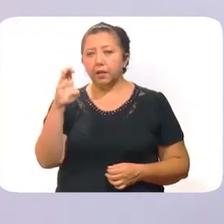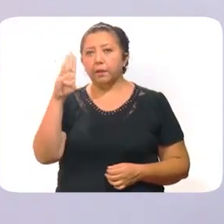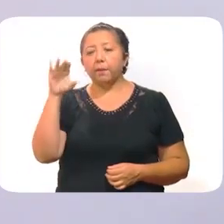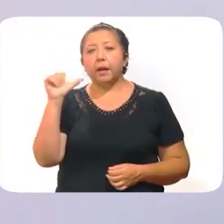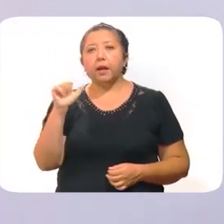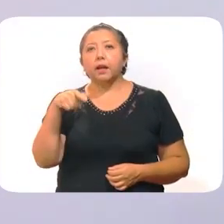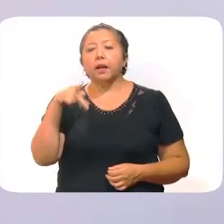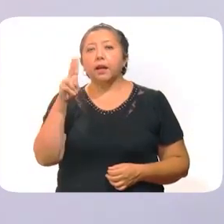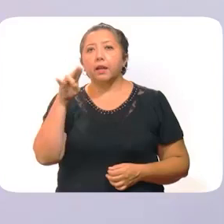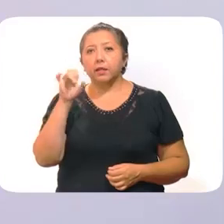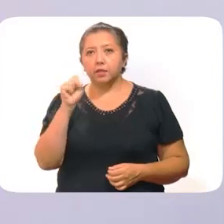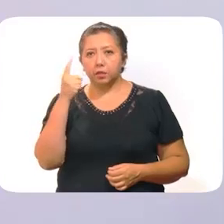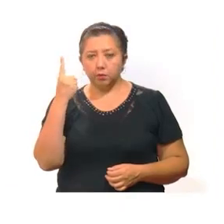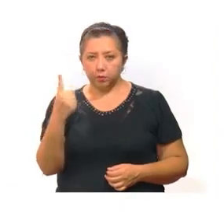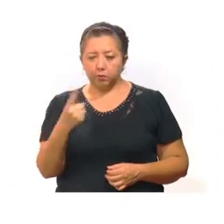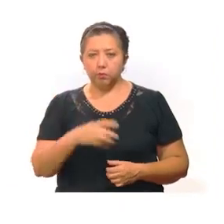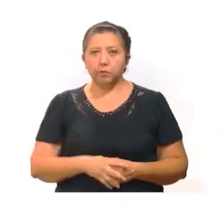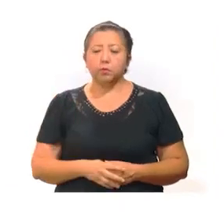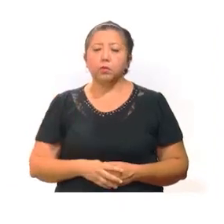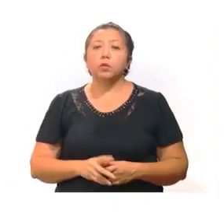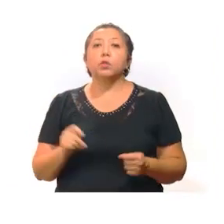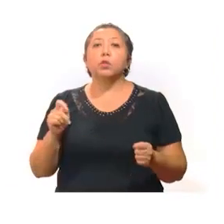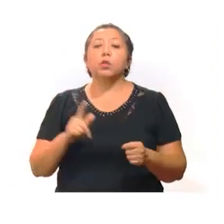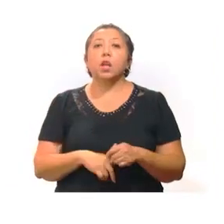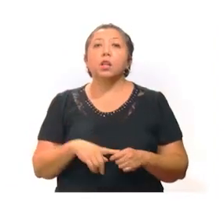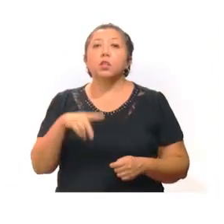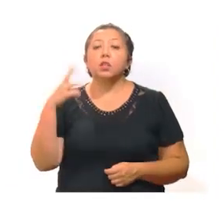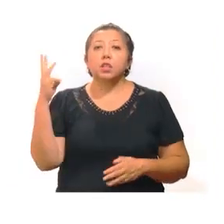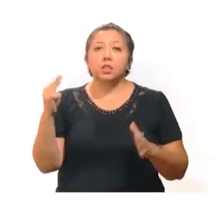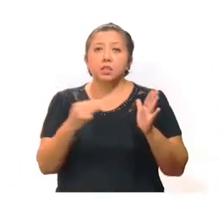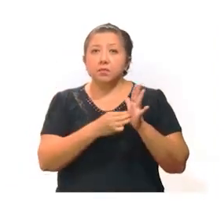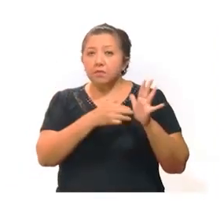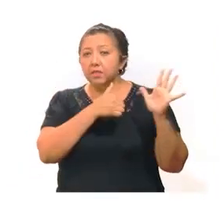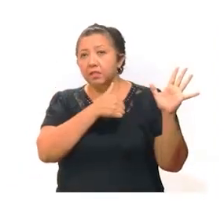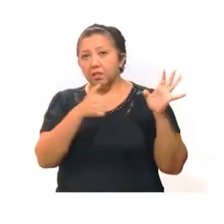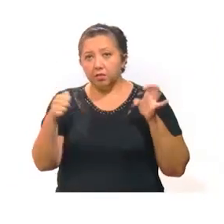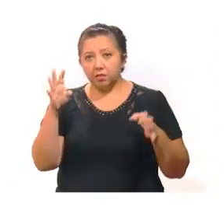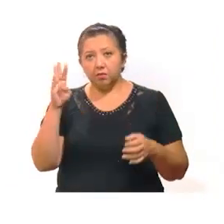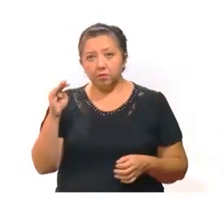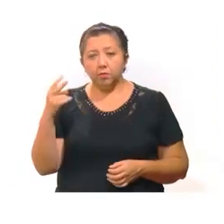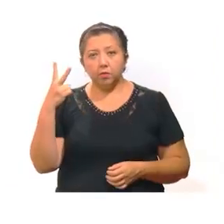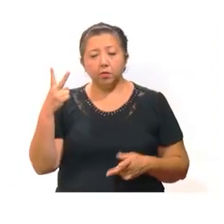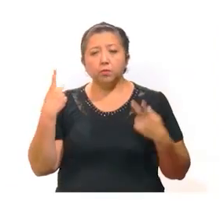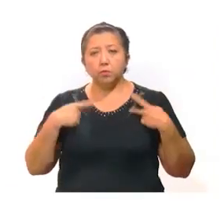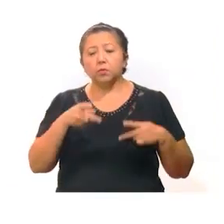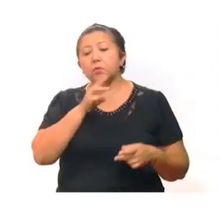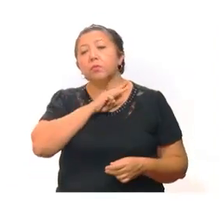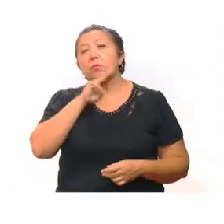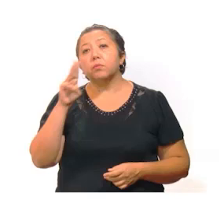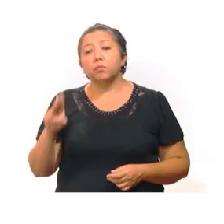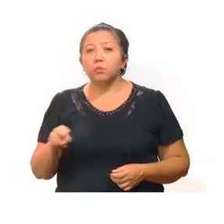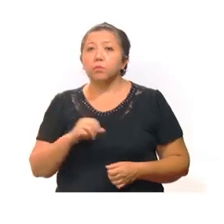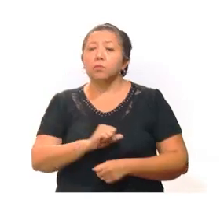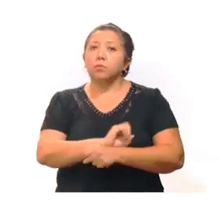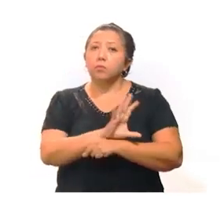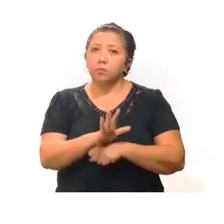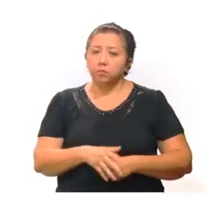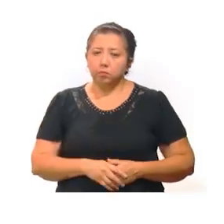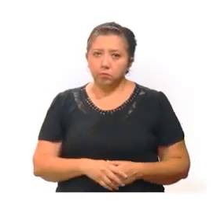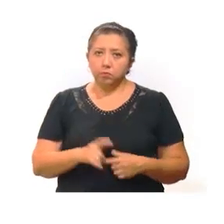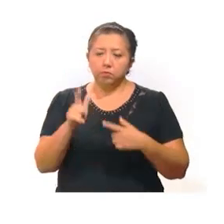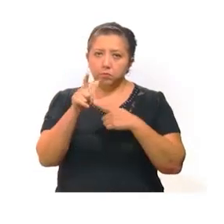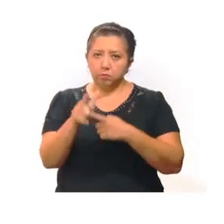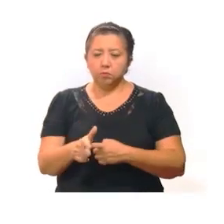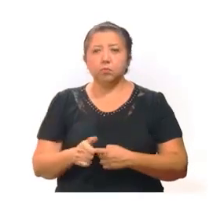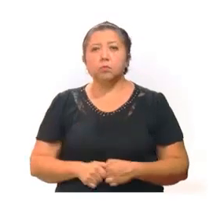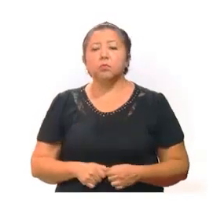y Canacín con un caso. En total son 3.692 las personas fallecidas a causa del coronavirus. De los